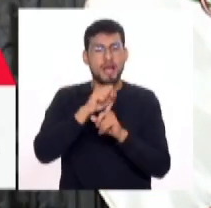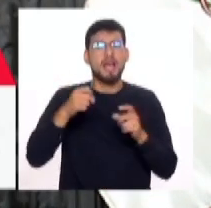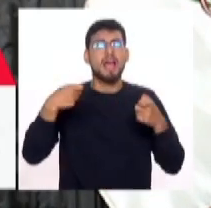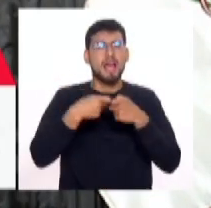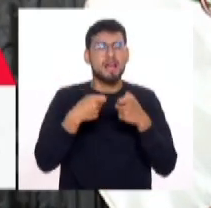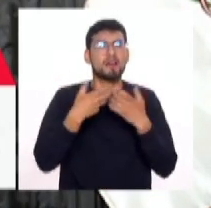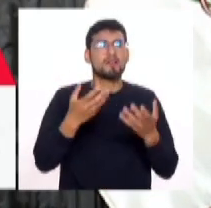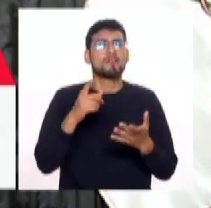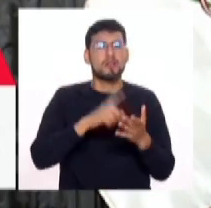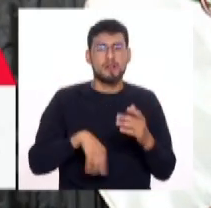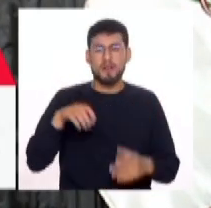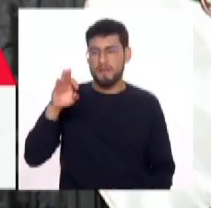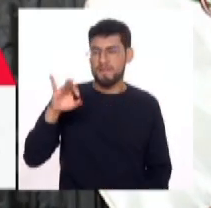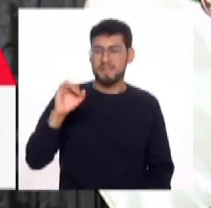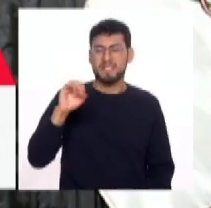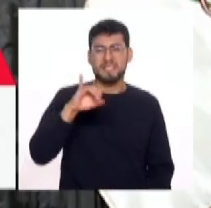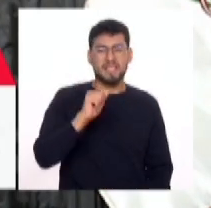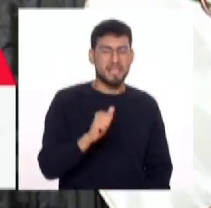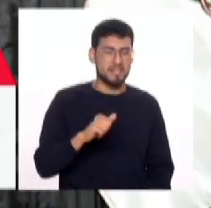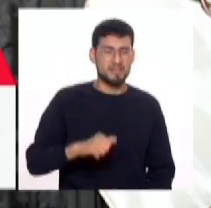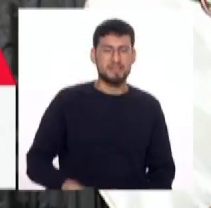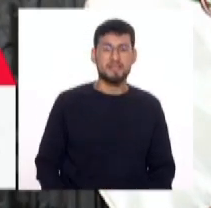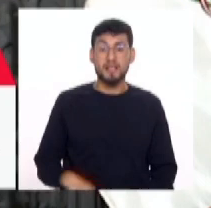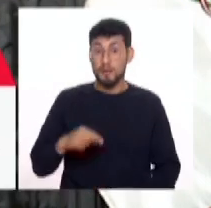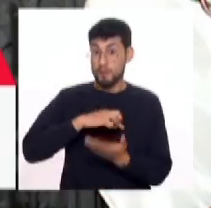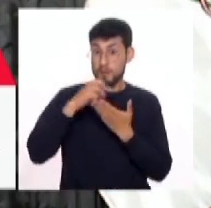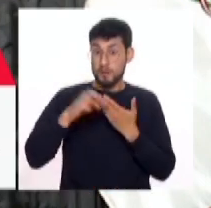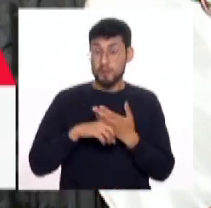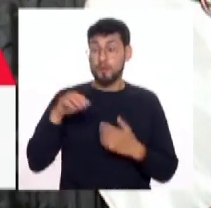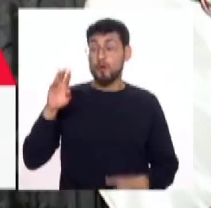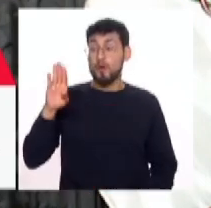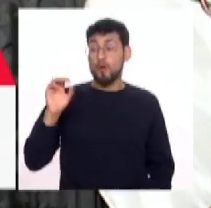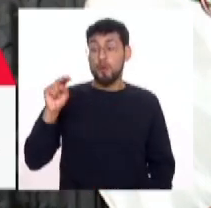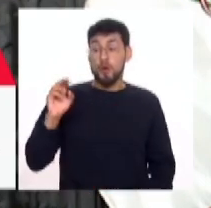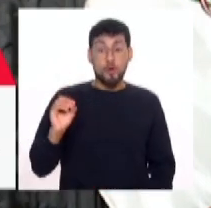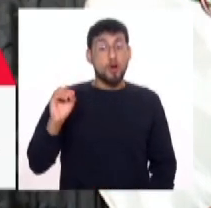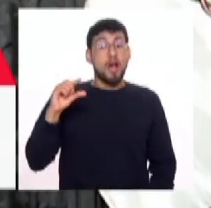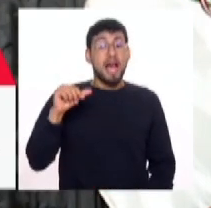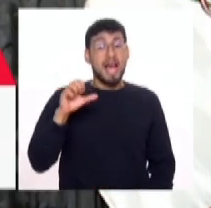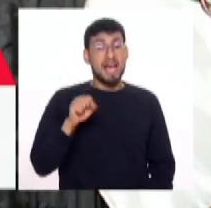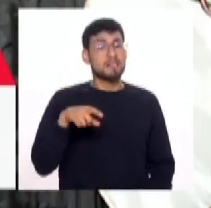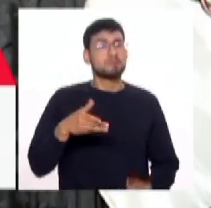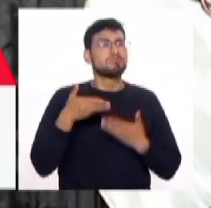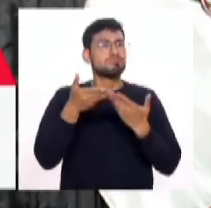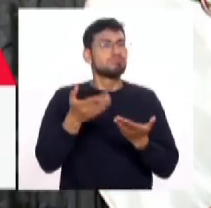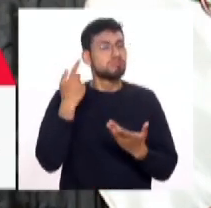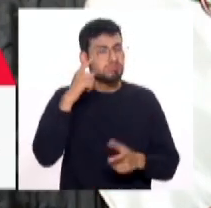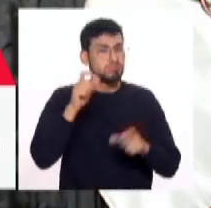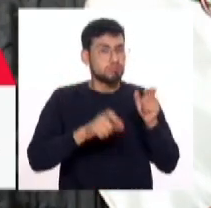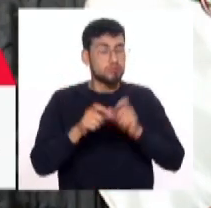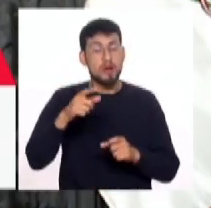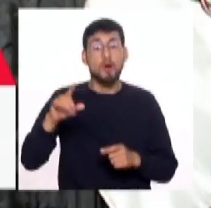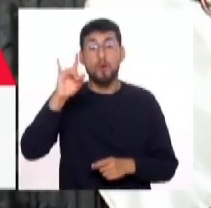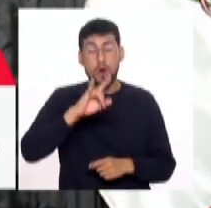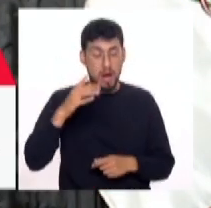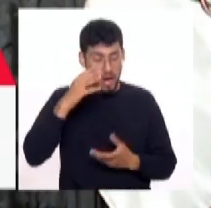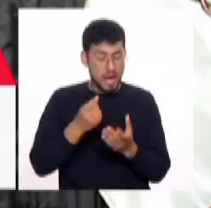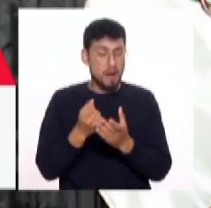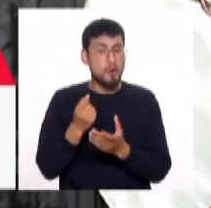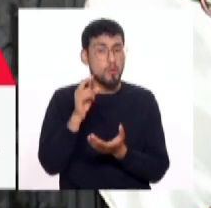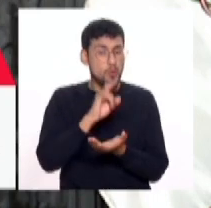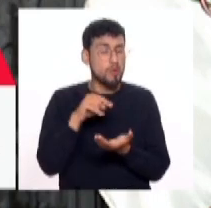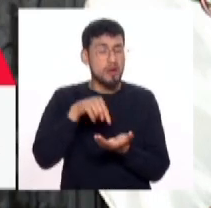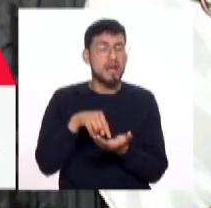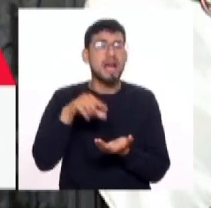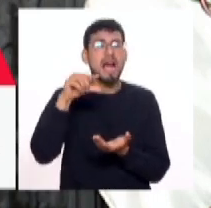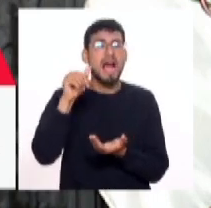Energético, llamado FICE, que a través del programa Bonogás ofrece facilidades para extender el uso del gas natural